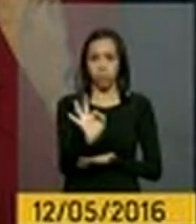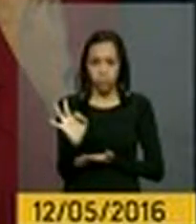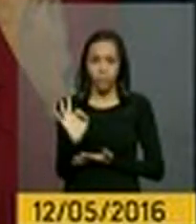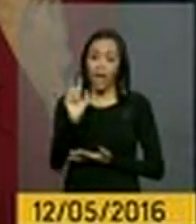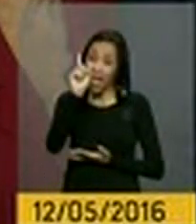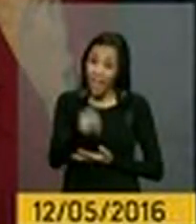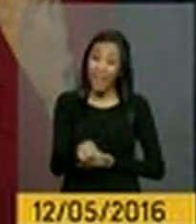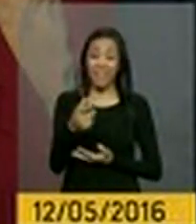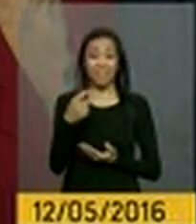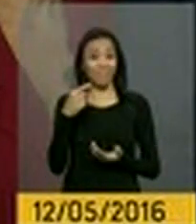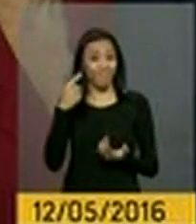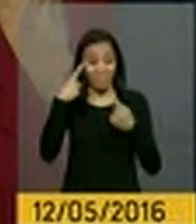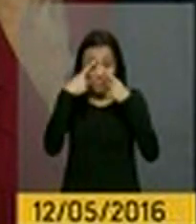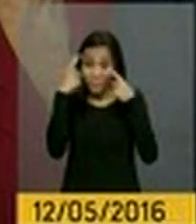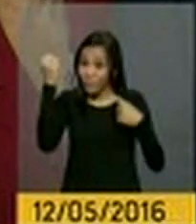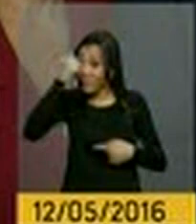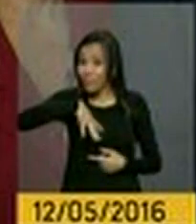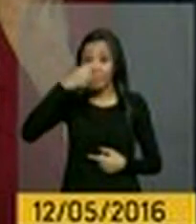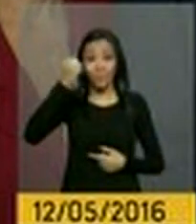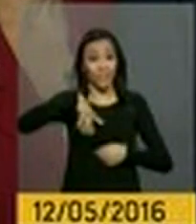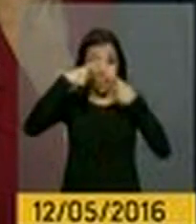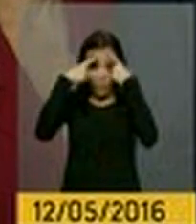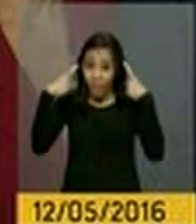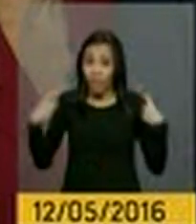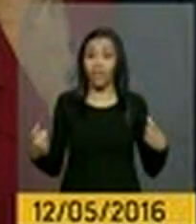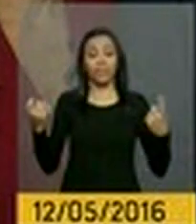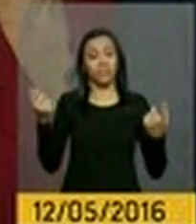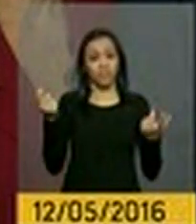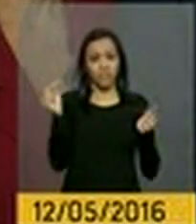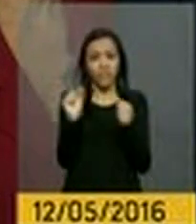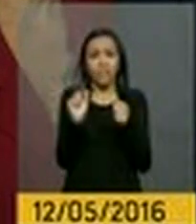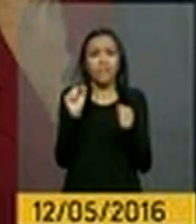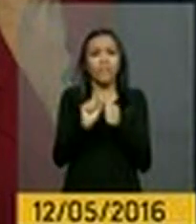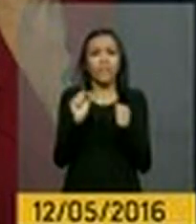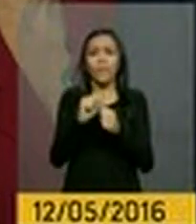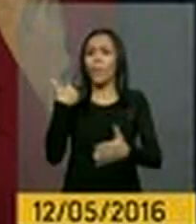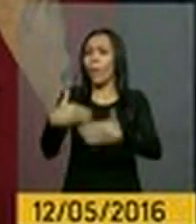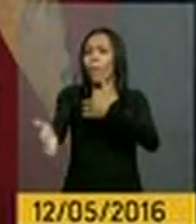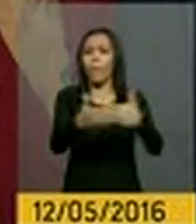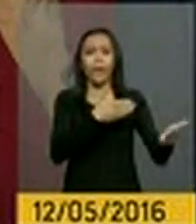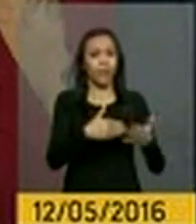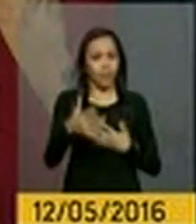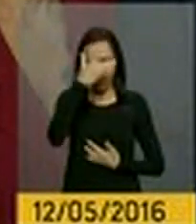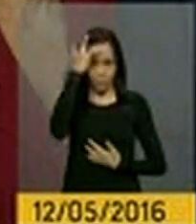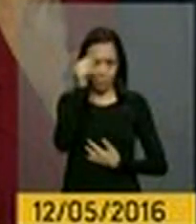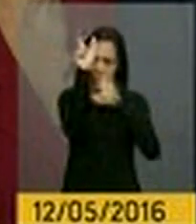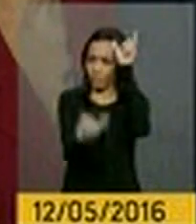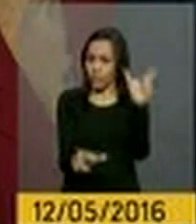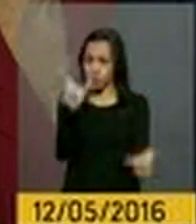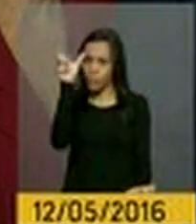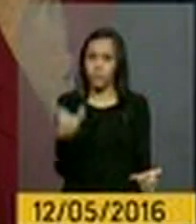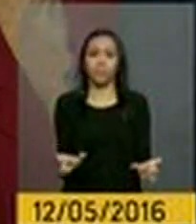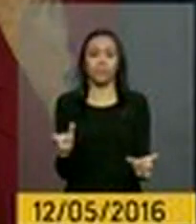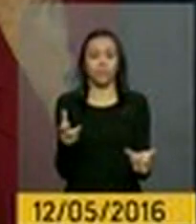tras ser suspendida por el senado para ser sometida a un juicio político aseguró que lo que está en juego es el respeto a las urnas y que es tratada de